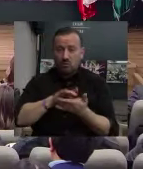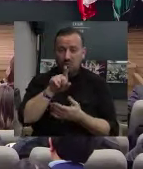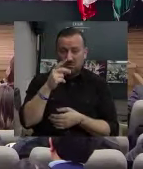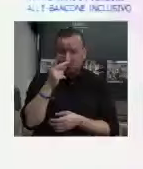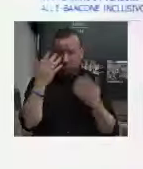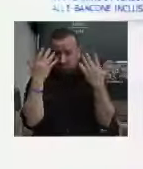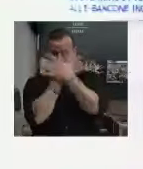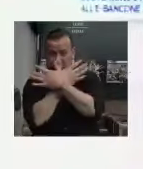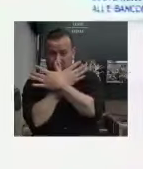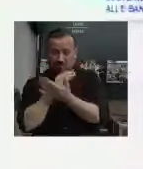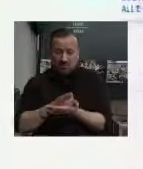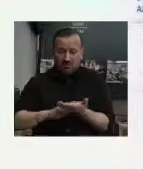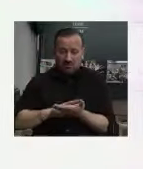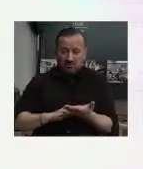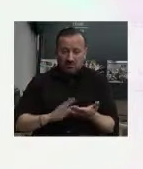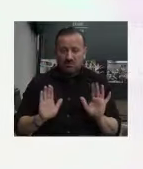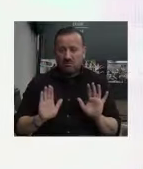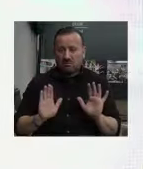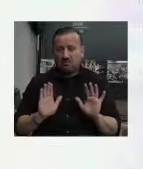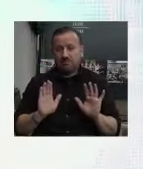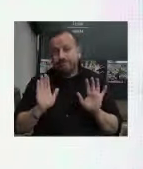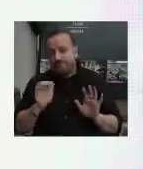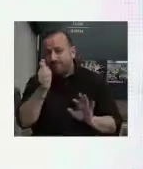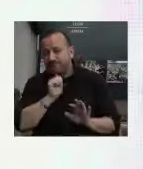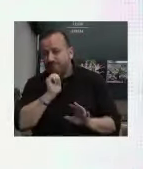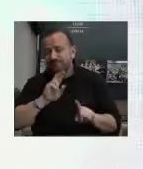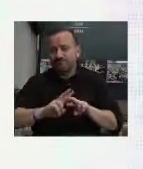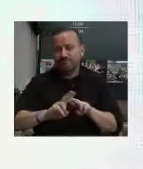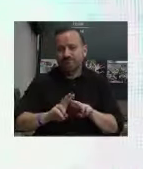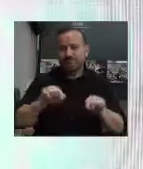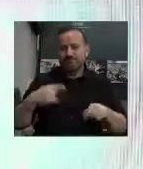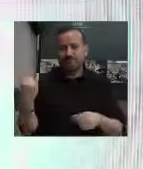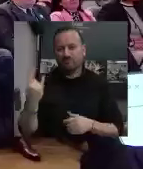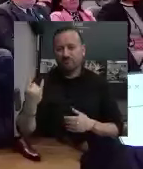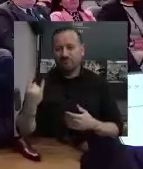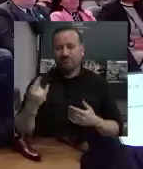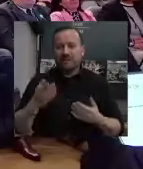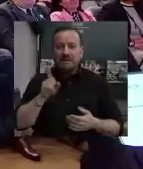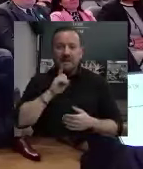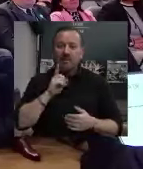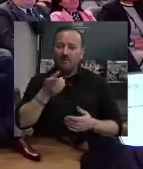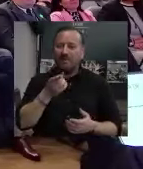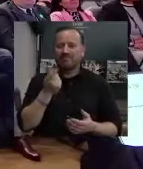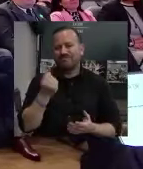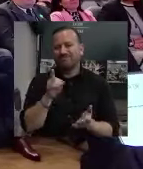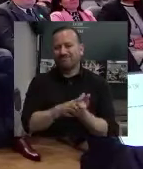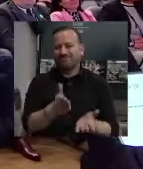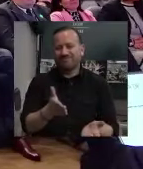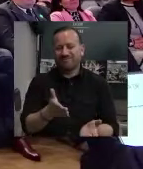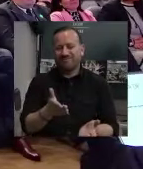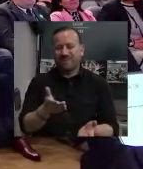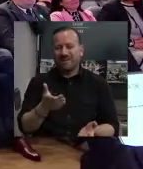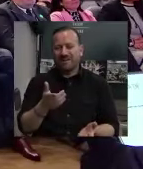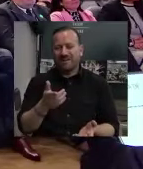se le nota algo tenemos que todavía hacer estamos todavía en deuda cierto